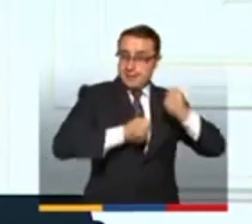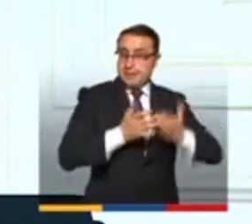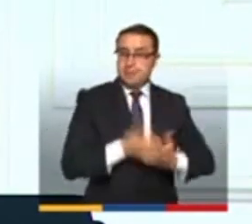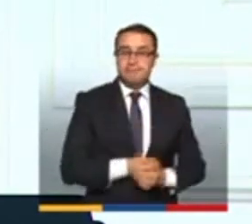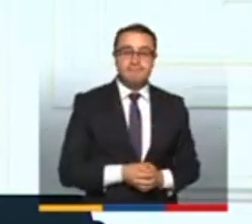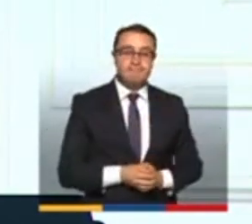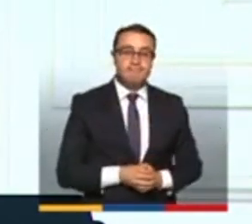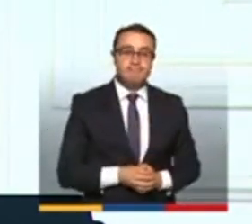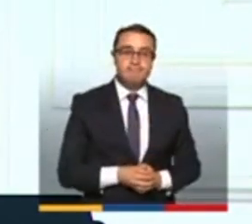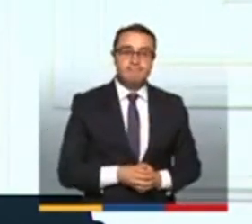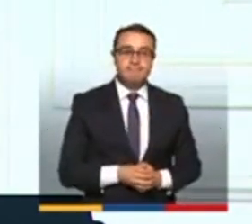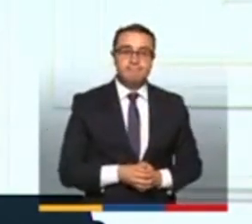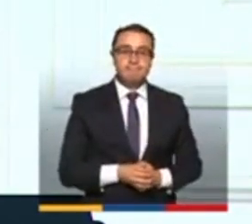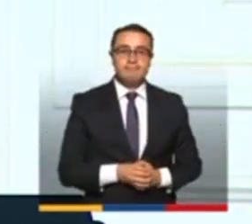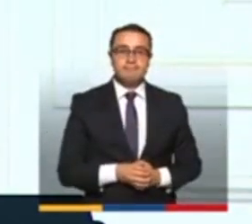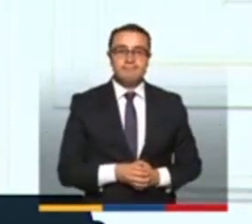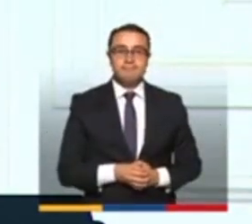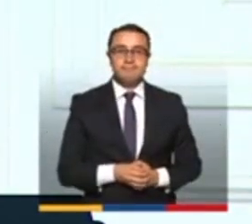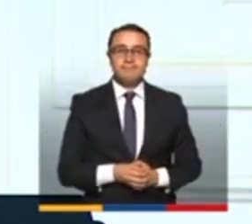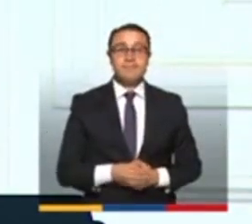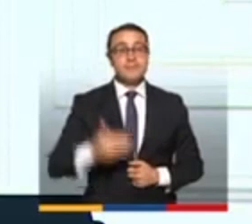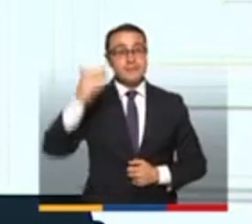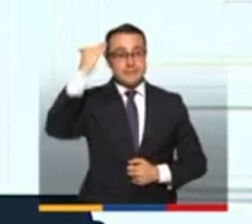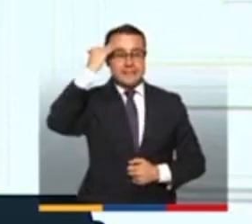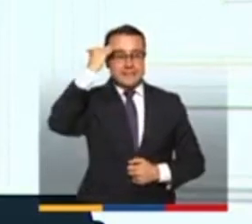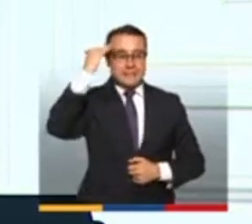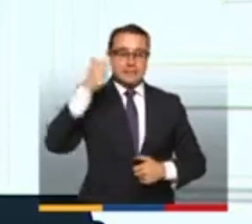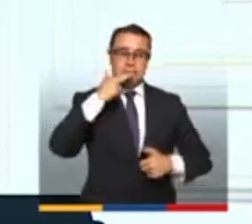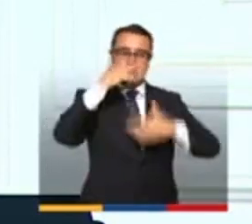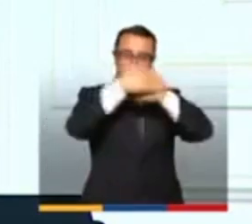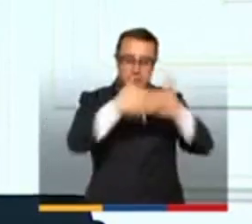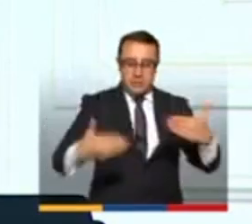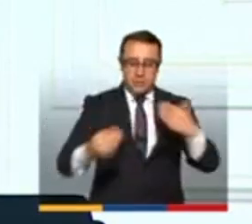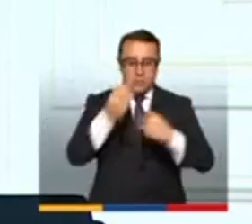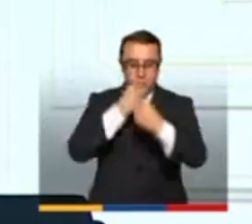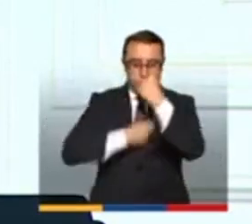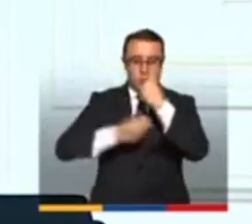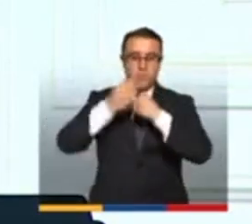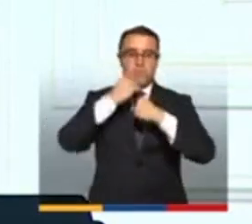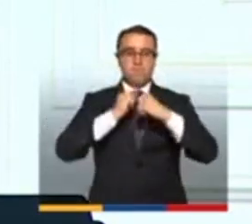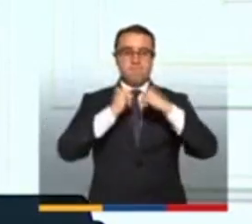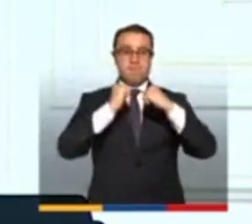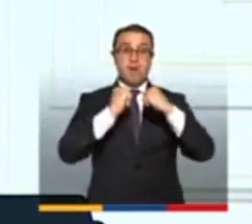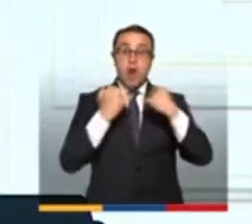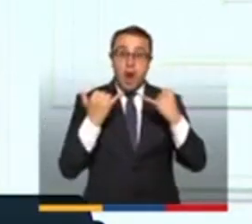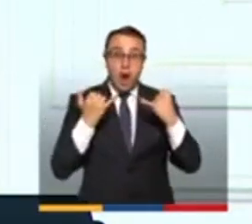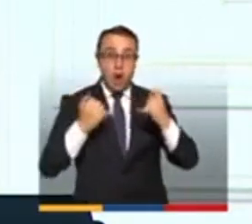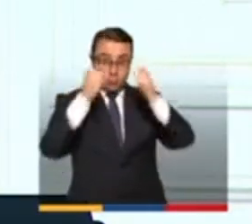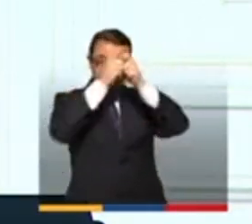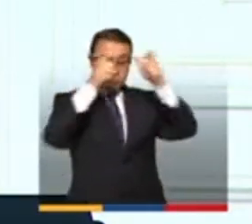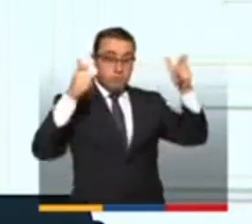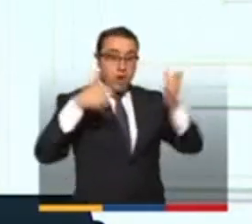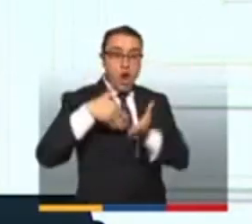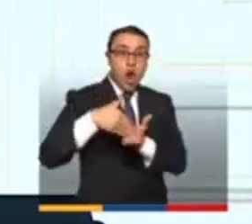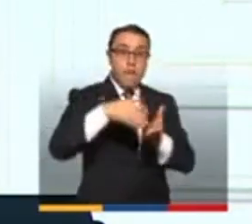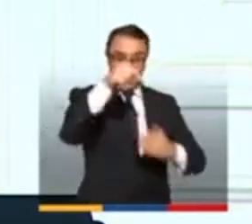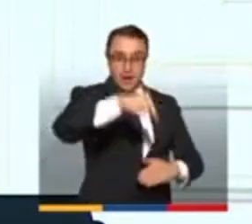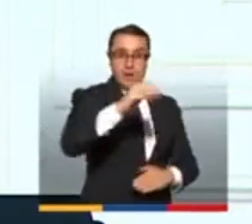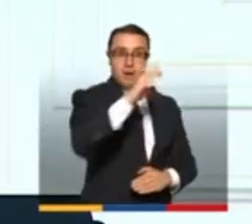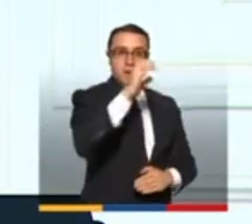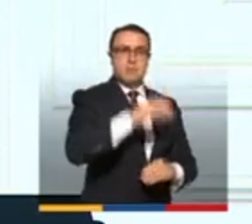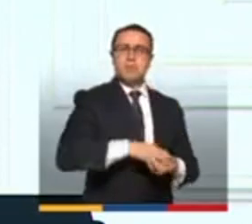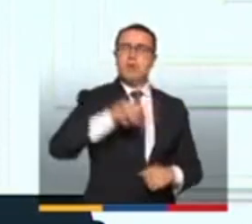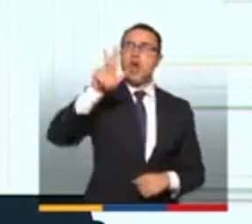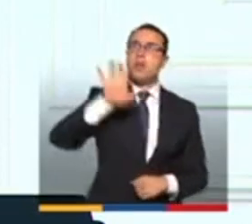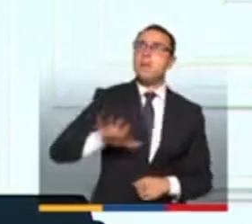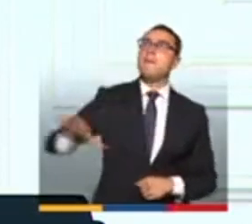Buena parte de los componentes de la alimentación que compra hoy el Estado es importado. Eso no tiene